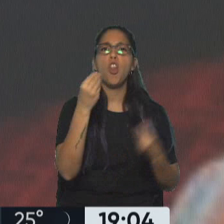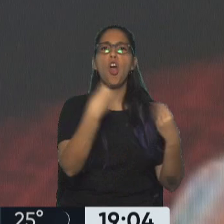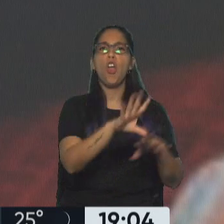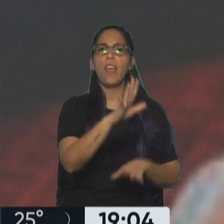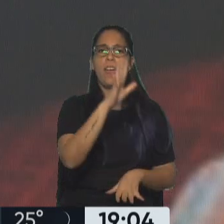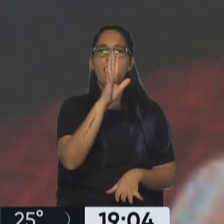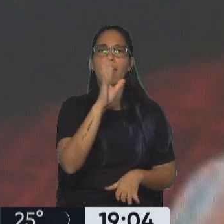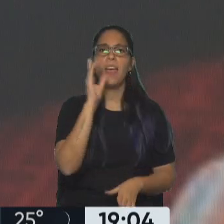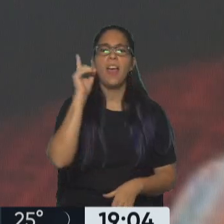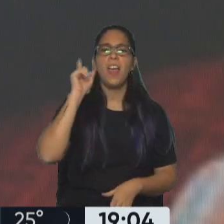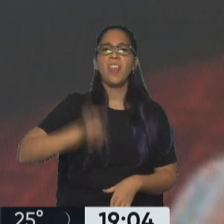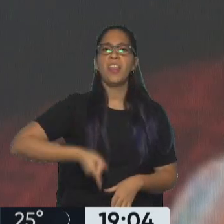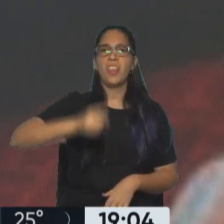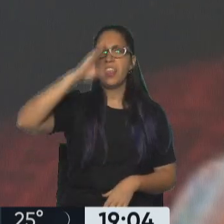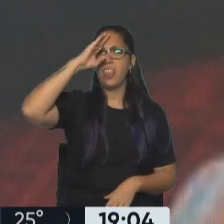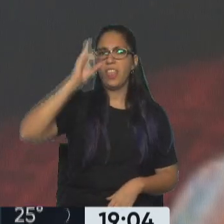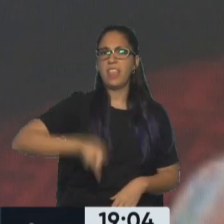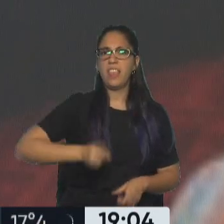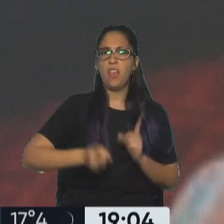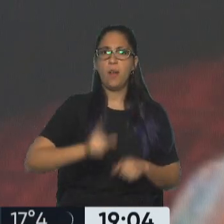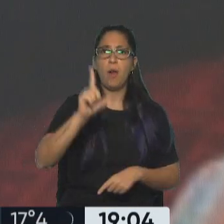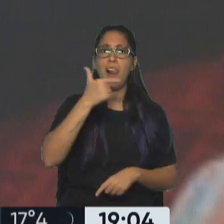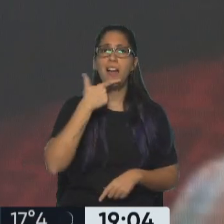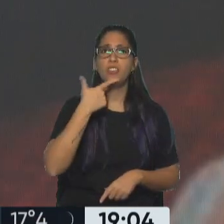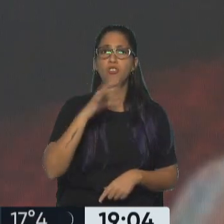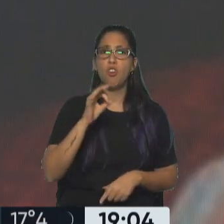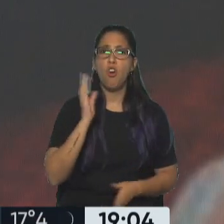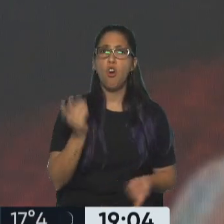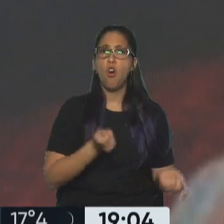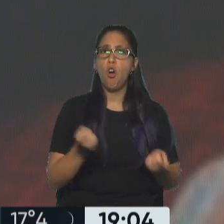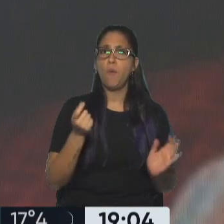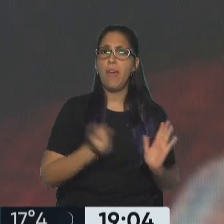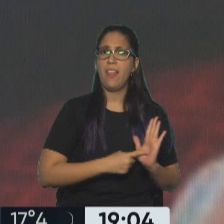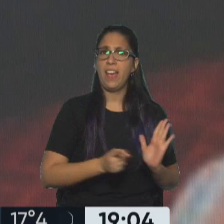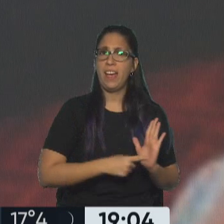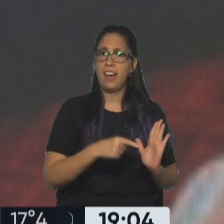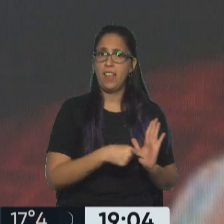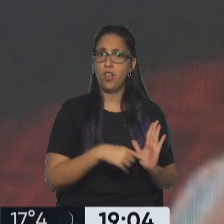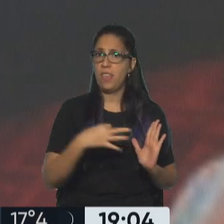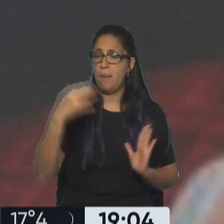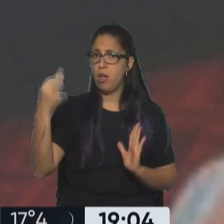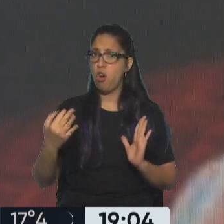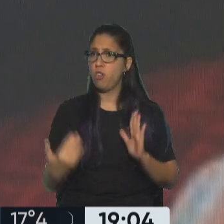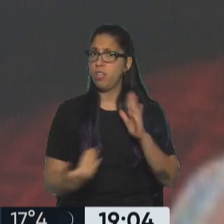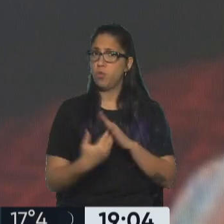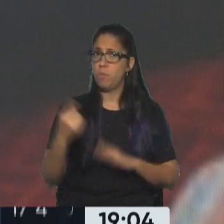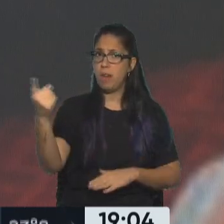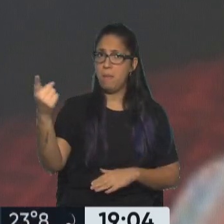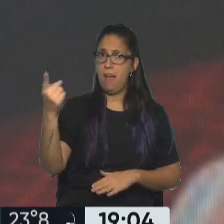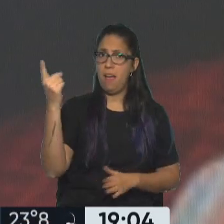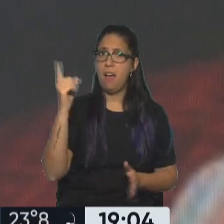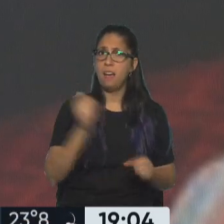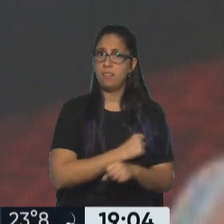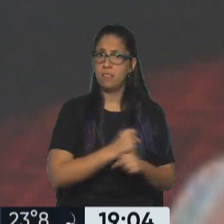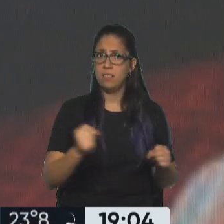no permita una dictadura. Sí, claro, ¿Por qué? Porque Lasso ahora va a gobernar por decreto. Claro. Y los decretos los van a tener que aprobar la Corte. El temor de la oposición es